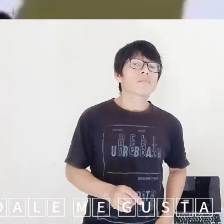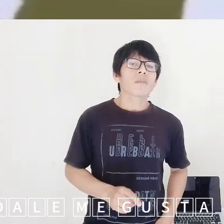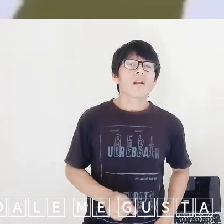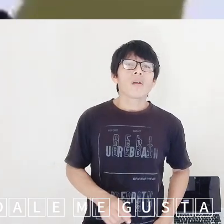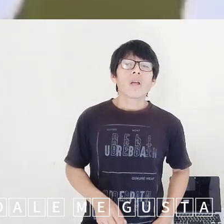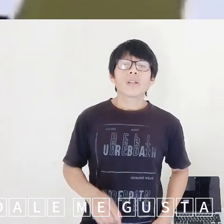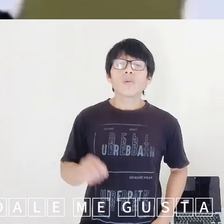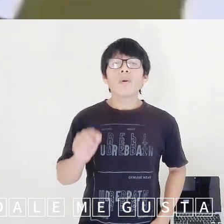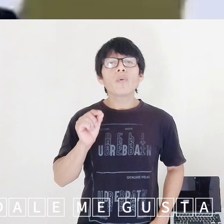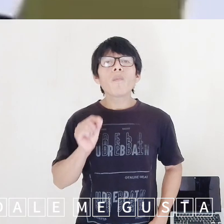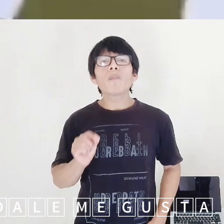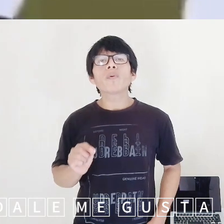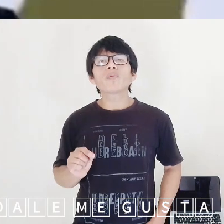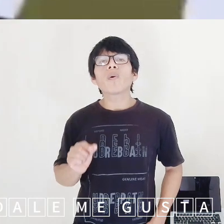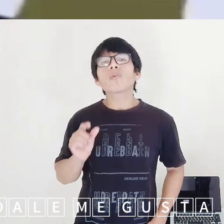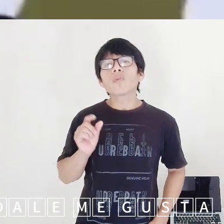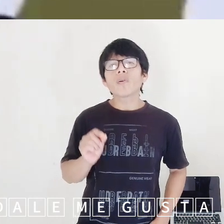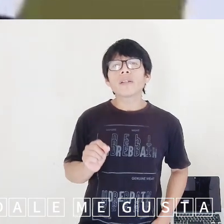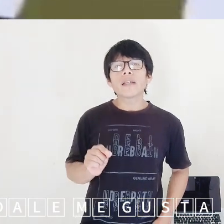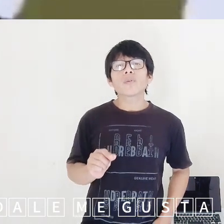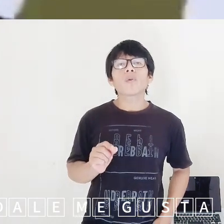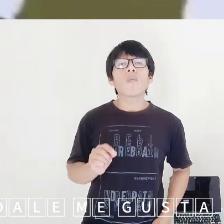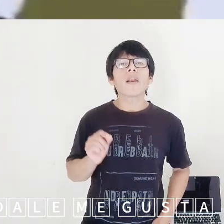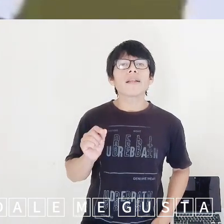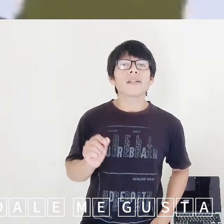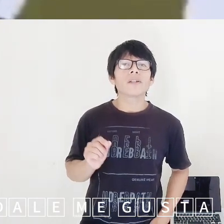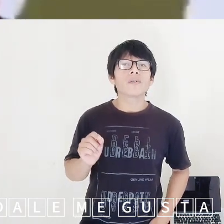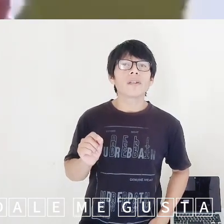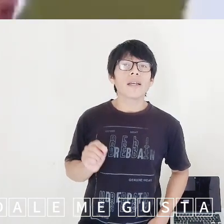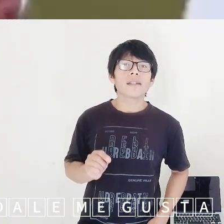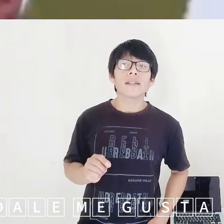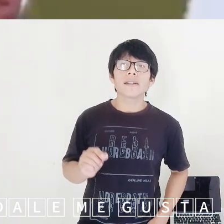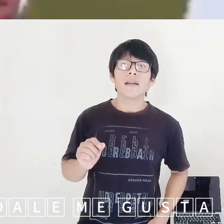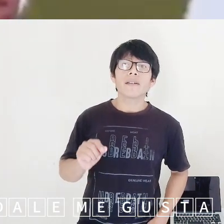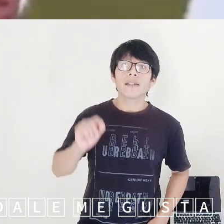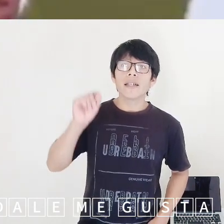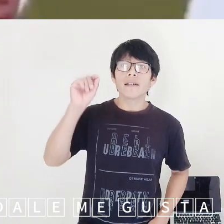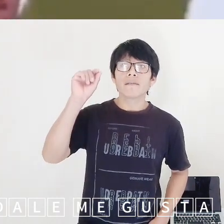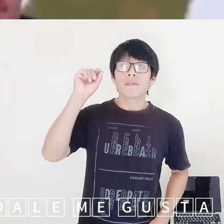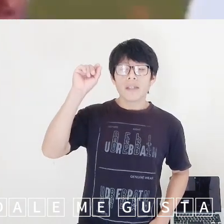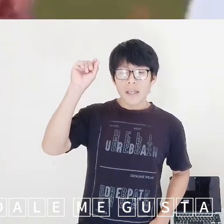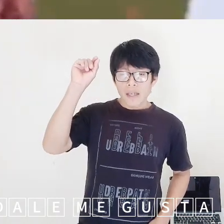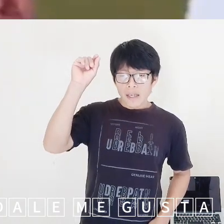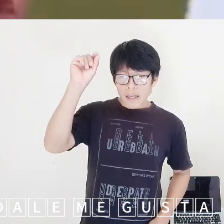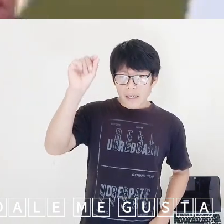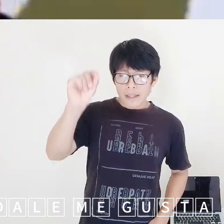Calderón estuvo en un punto donde tuvo la decisión de decir, ¿sabes qué?